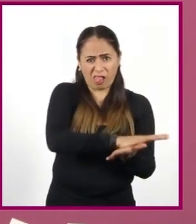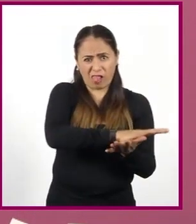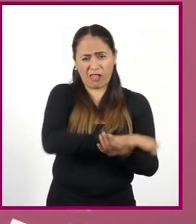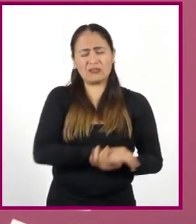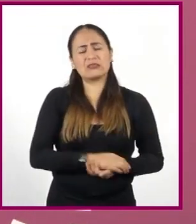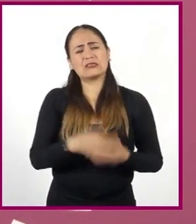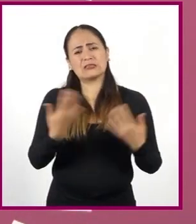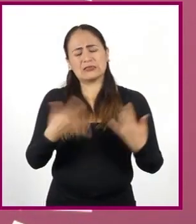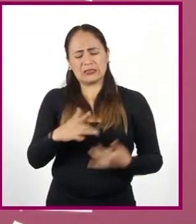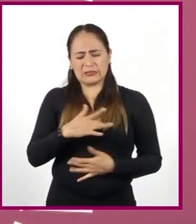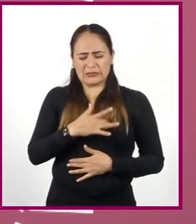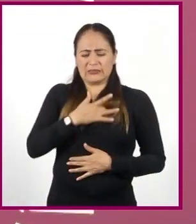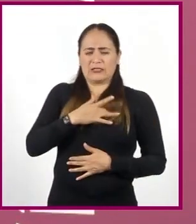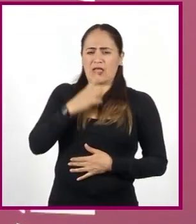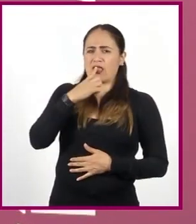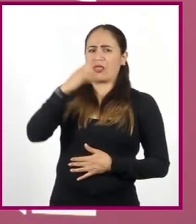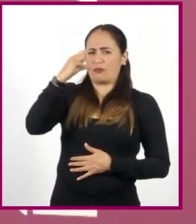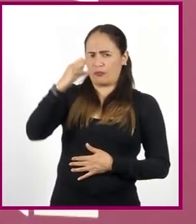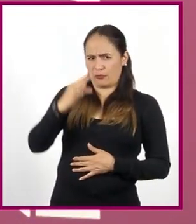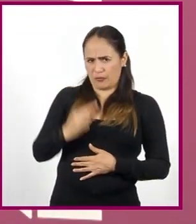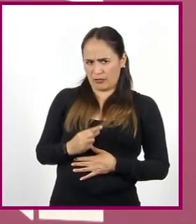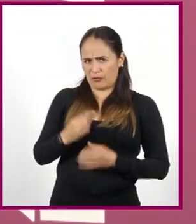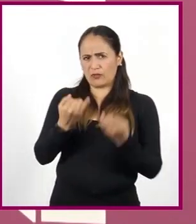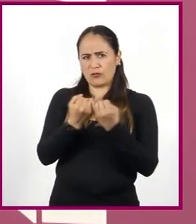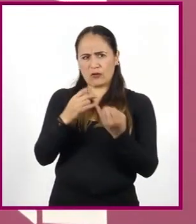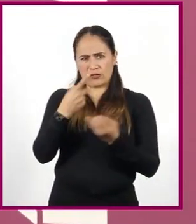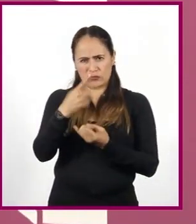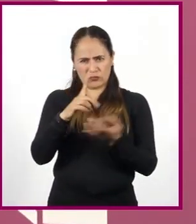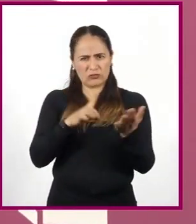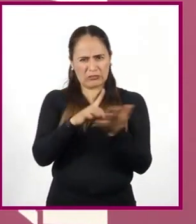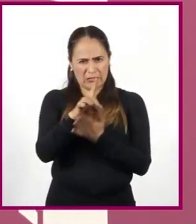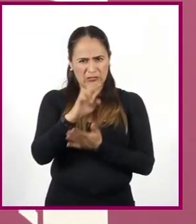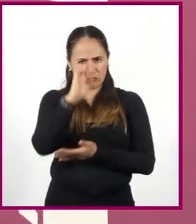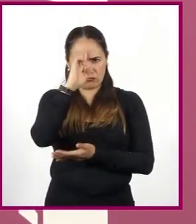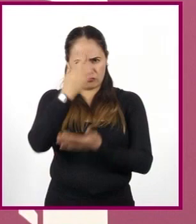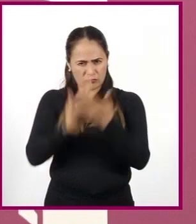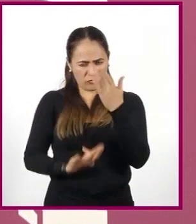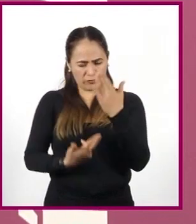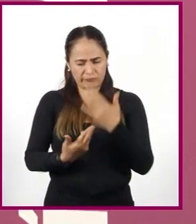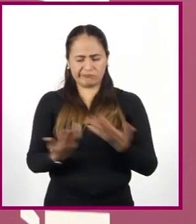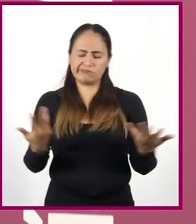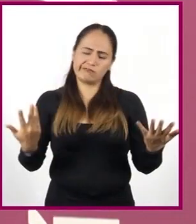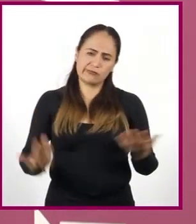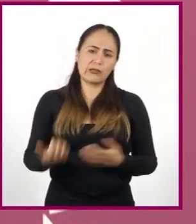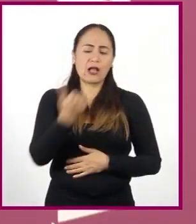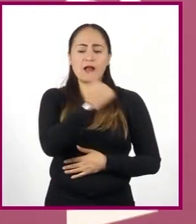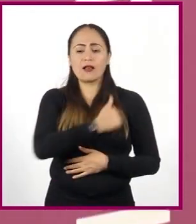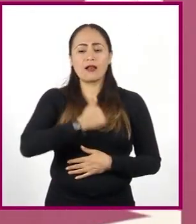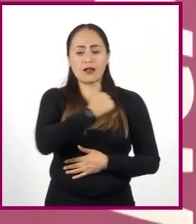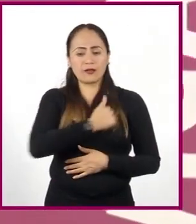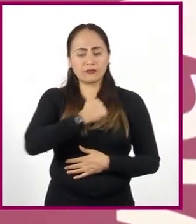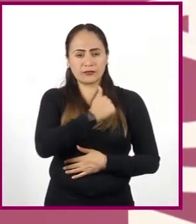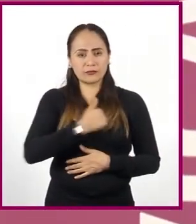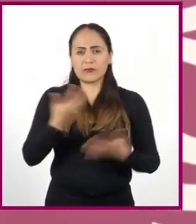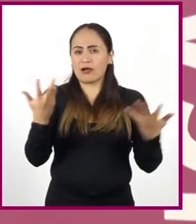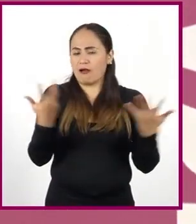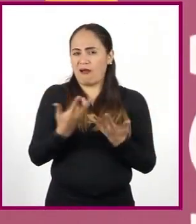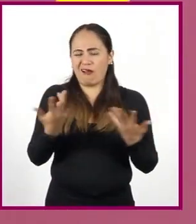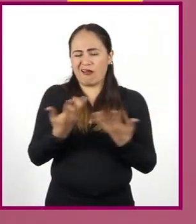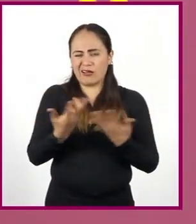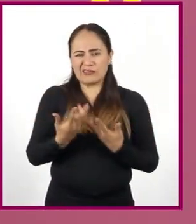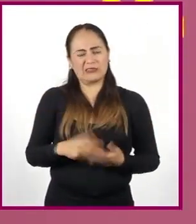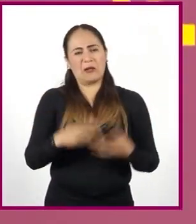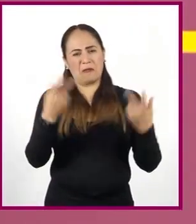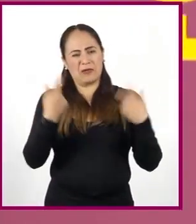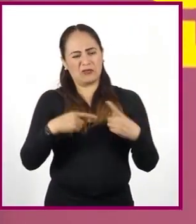en cuanto a su dignidad y el ejercicio de sus derechos. Desafortunadamente, esto puede traducirse en acciones donde se